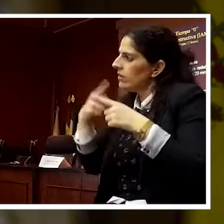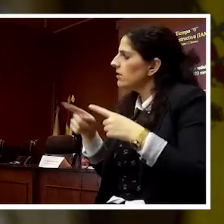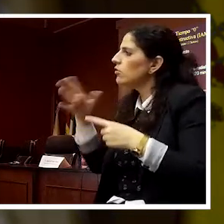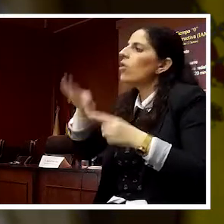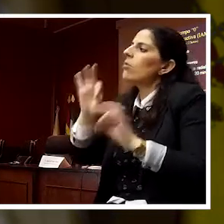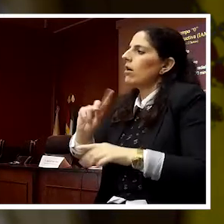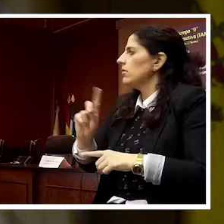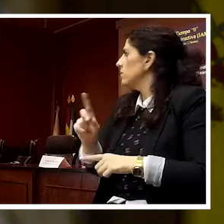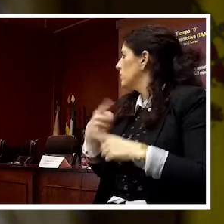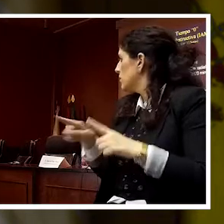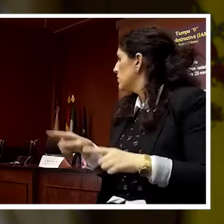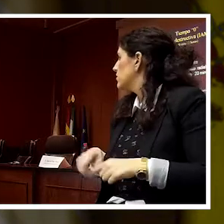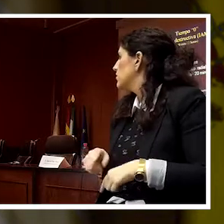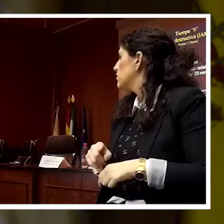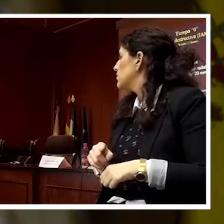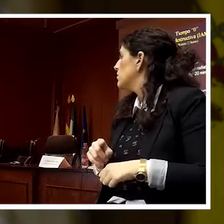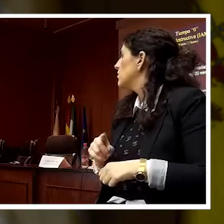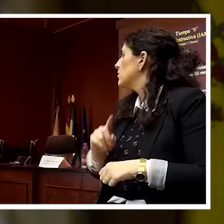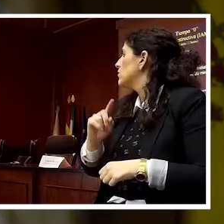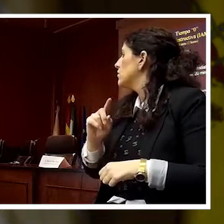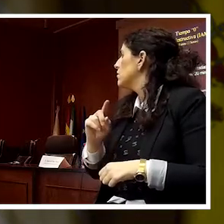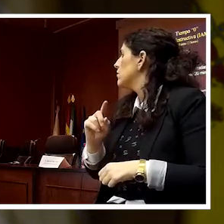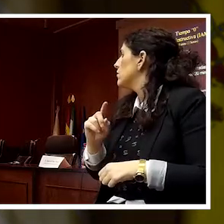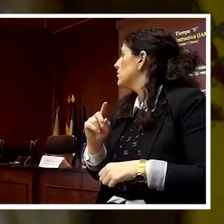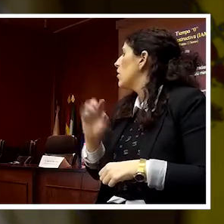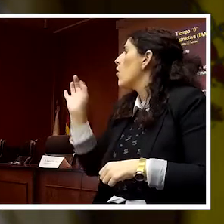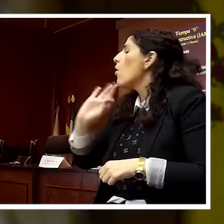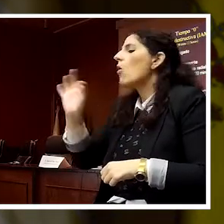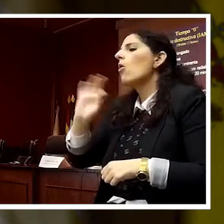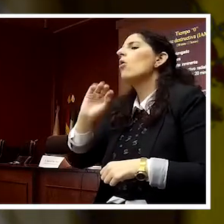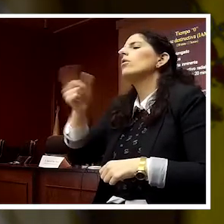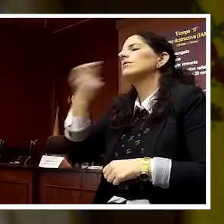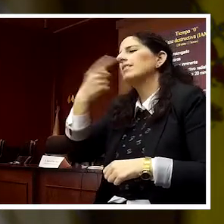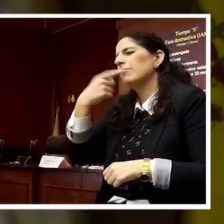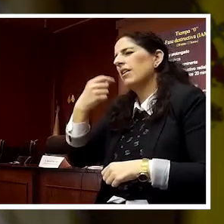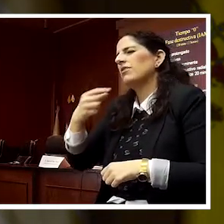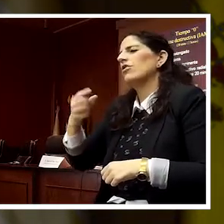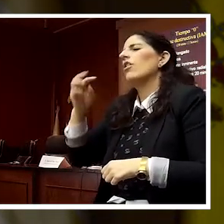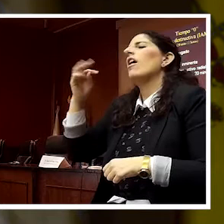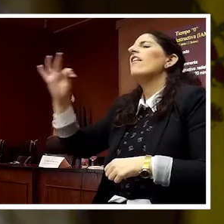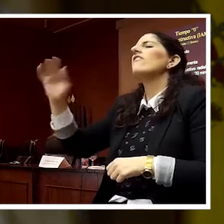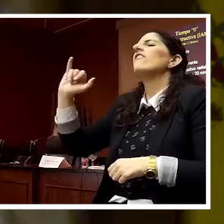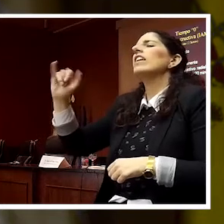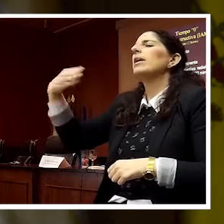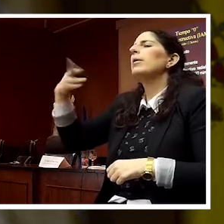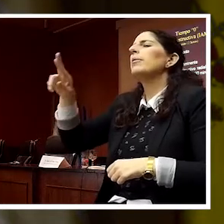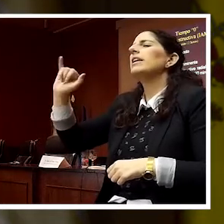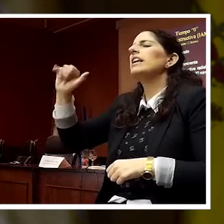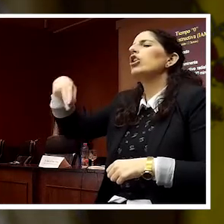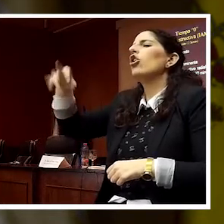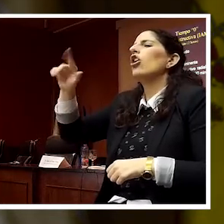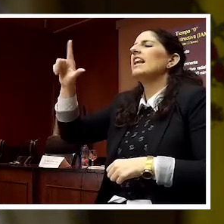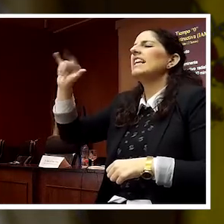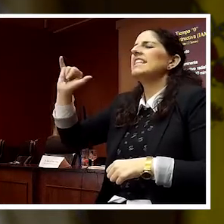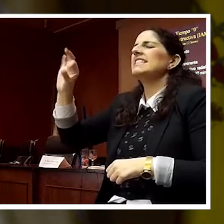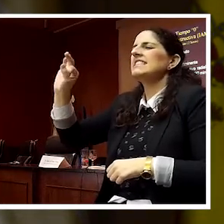pueda someterse a un proceso de revascularización activa como ocurre cada vez